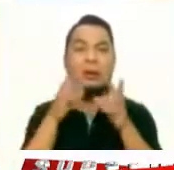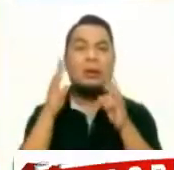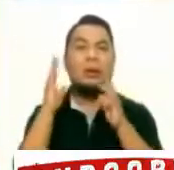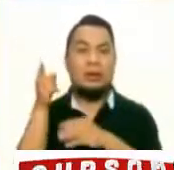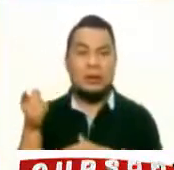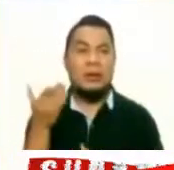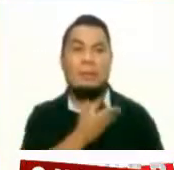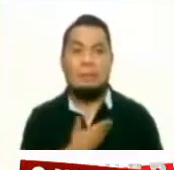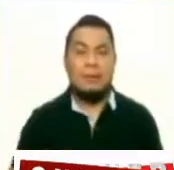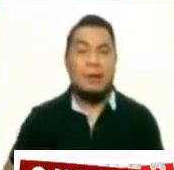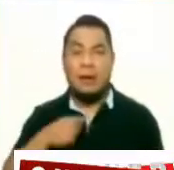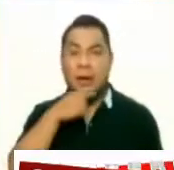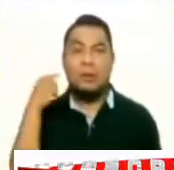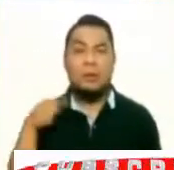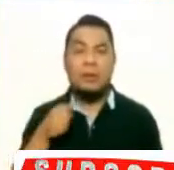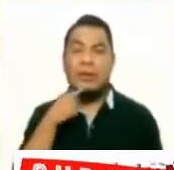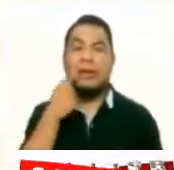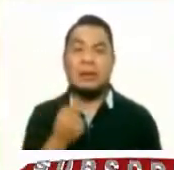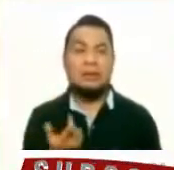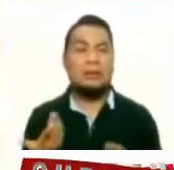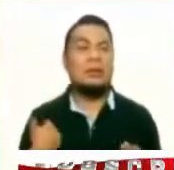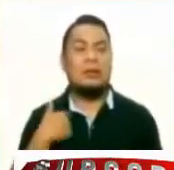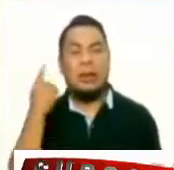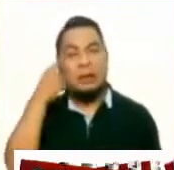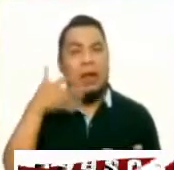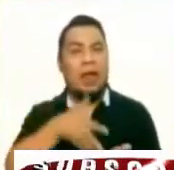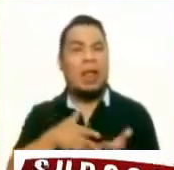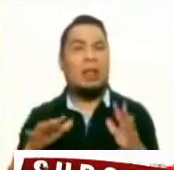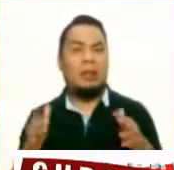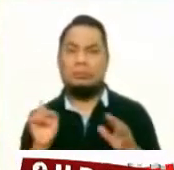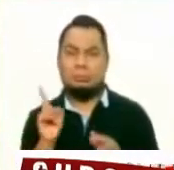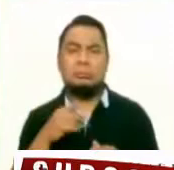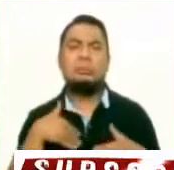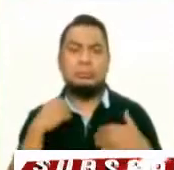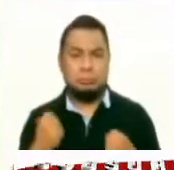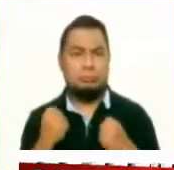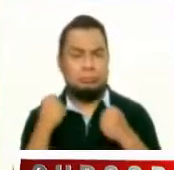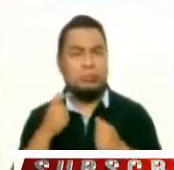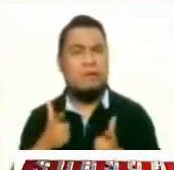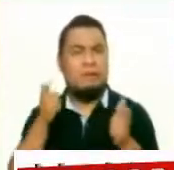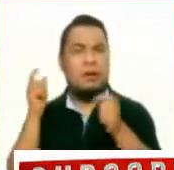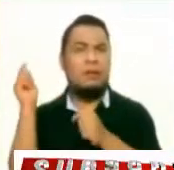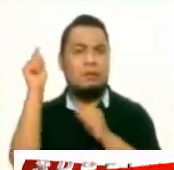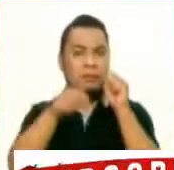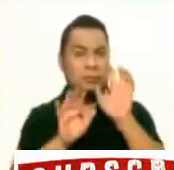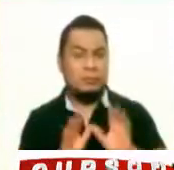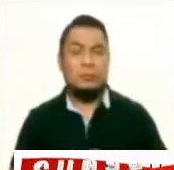el presidente de Rusia añadió que no vacilará en recurrir a su más moderno armamento.